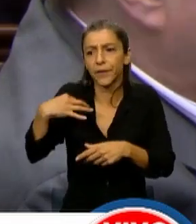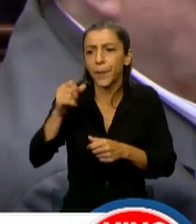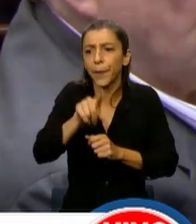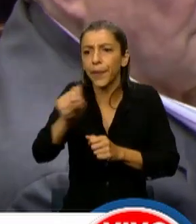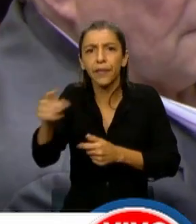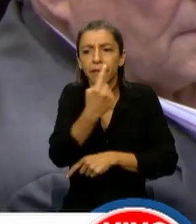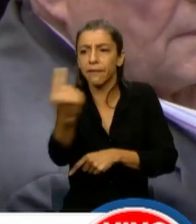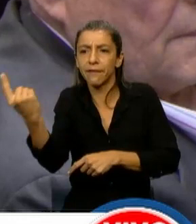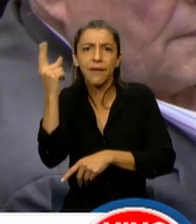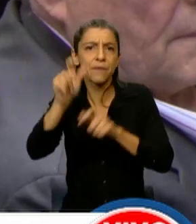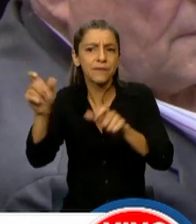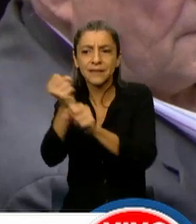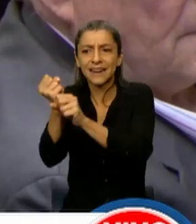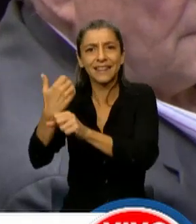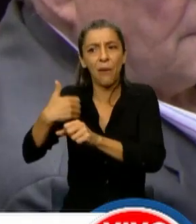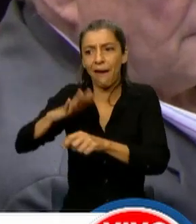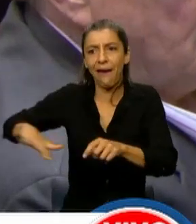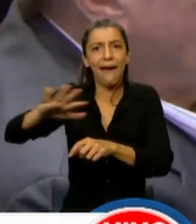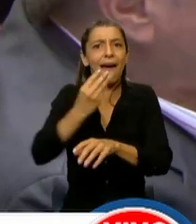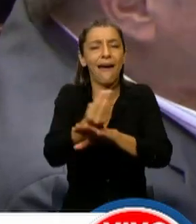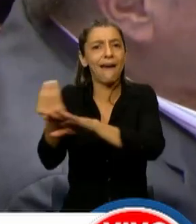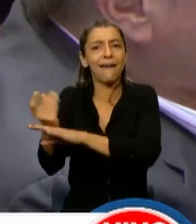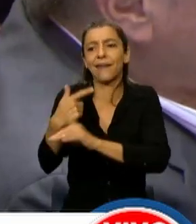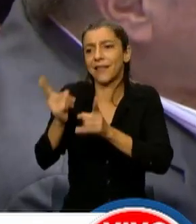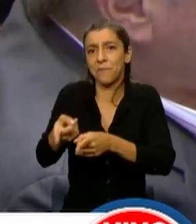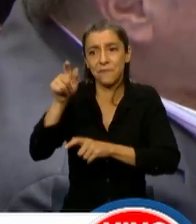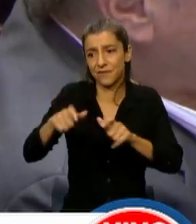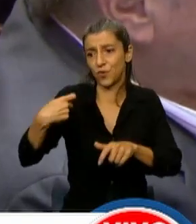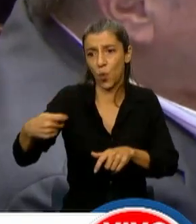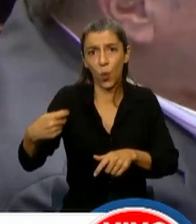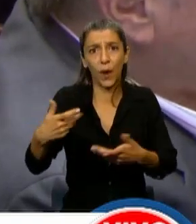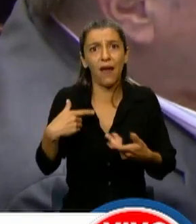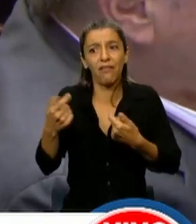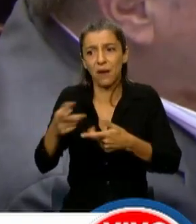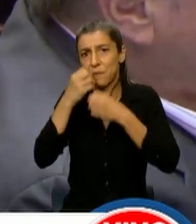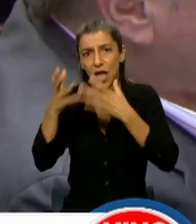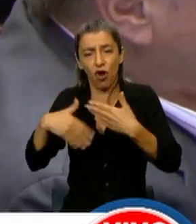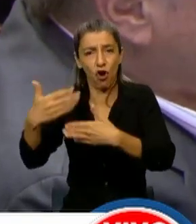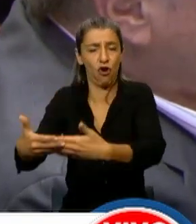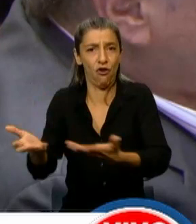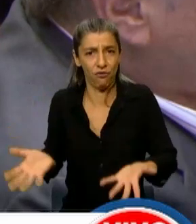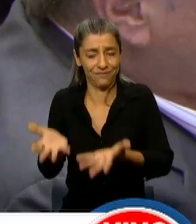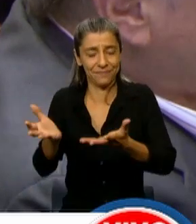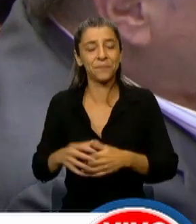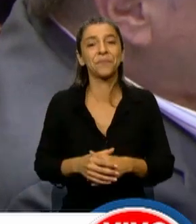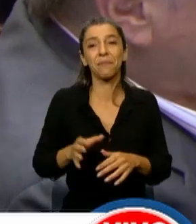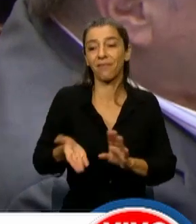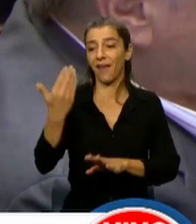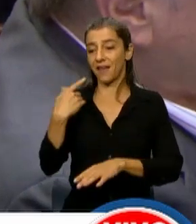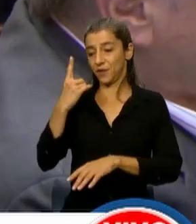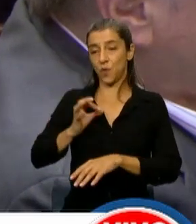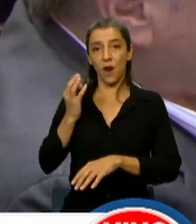y jubilados en la República Argentina. Hace un año atrás, cuando discutíamos el presupuesto